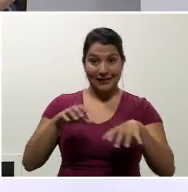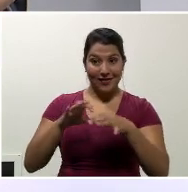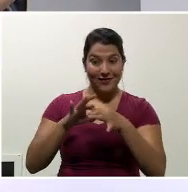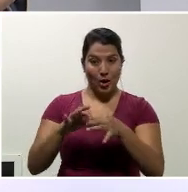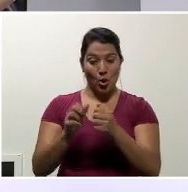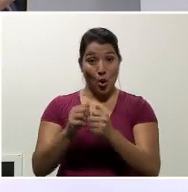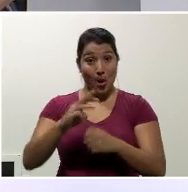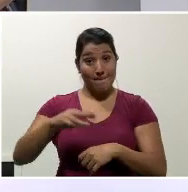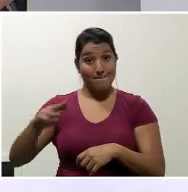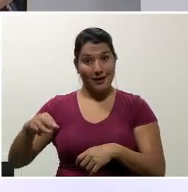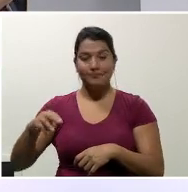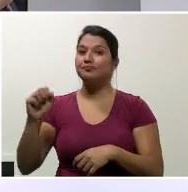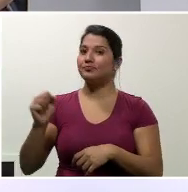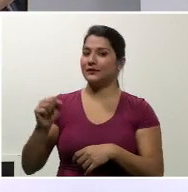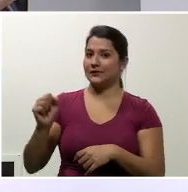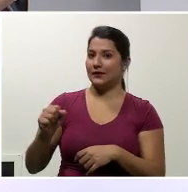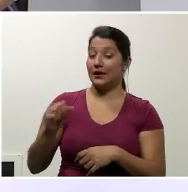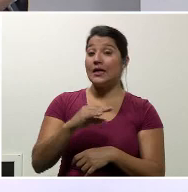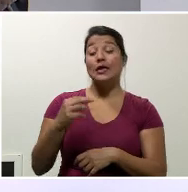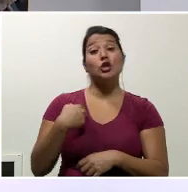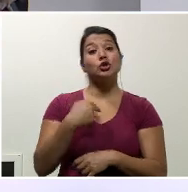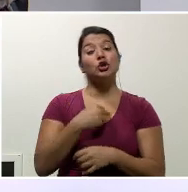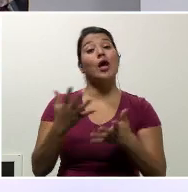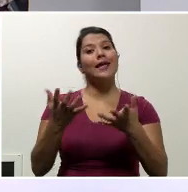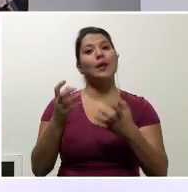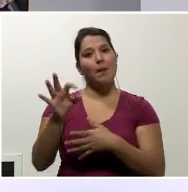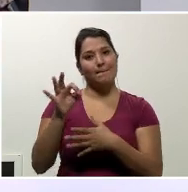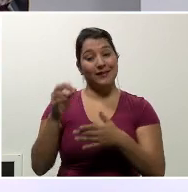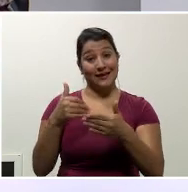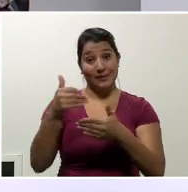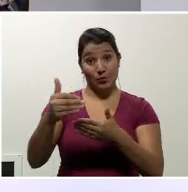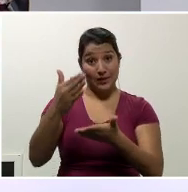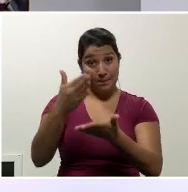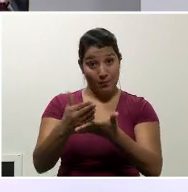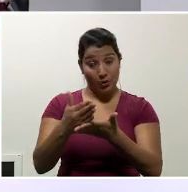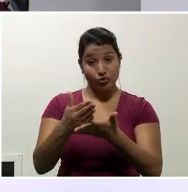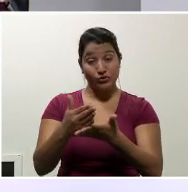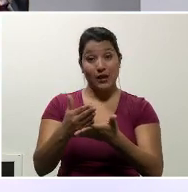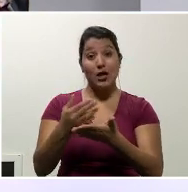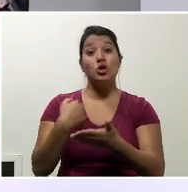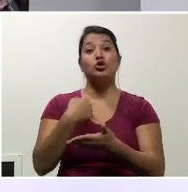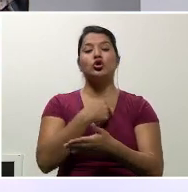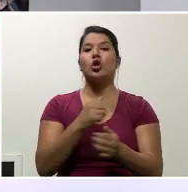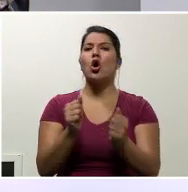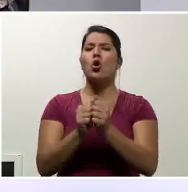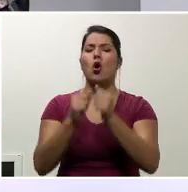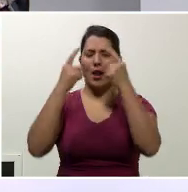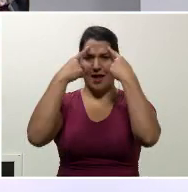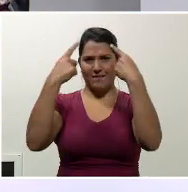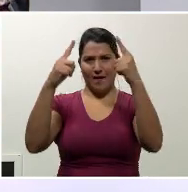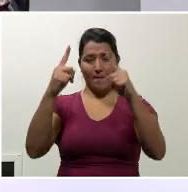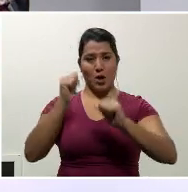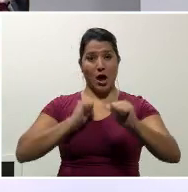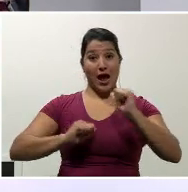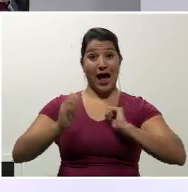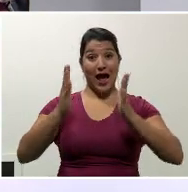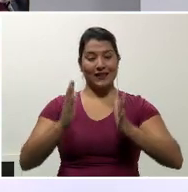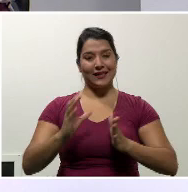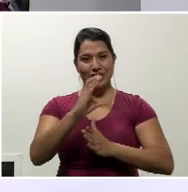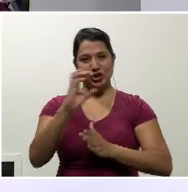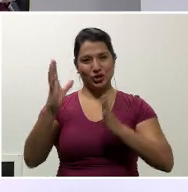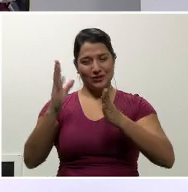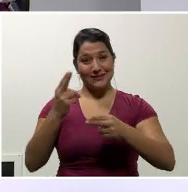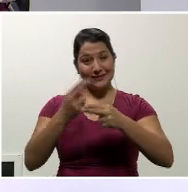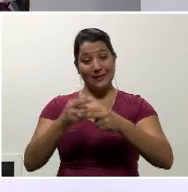acuáticas. Así es, y nosotros los queremos invitar porque después de la pausa estaremos con la reconocida actriz costarricense